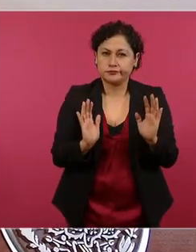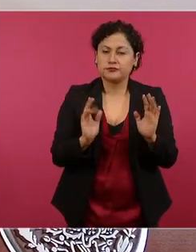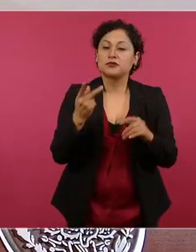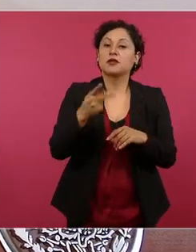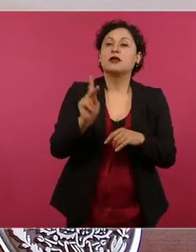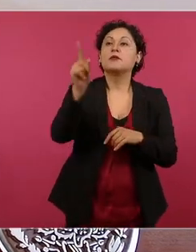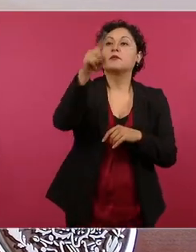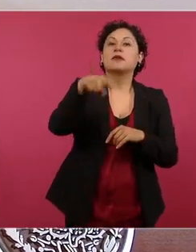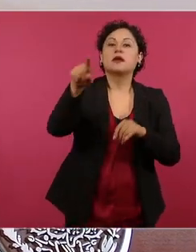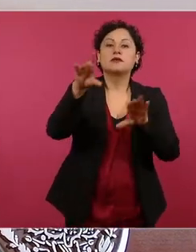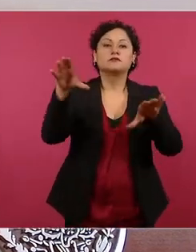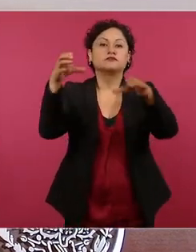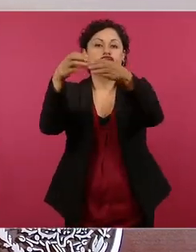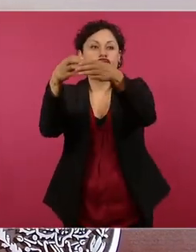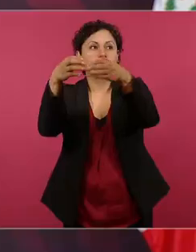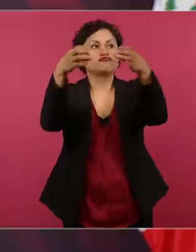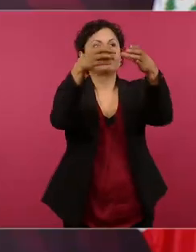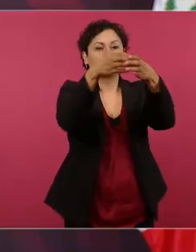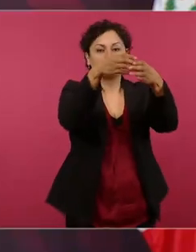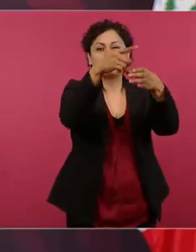para legitimar